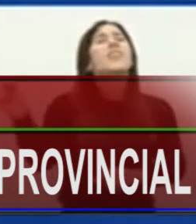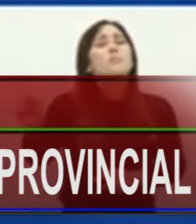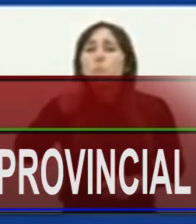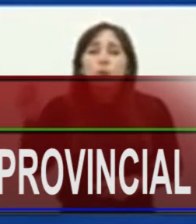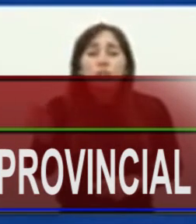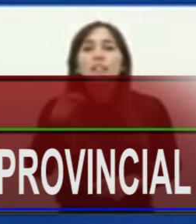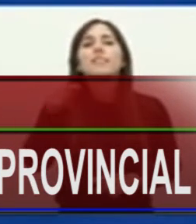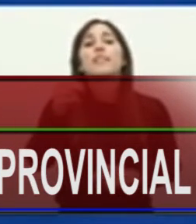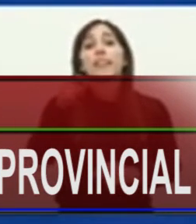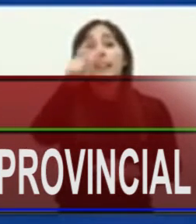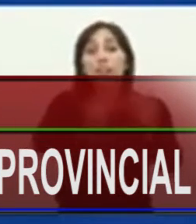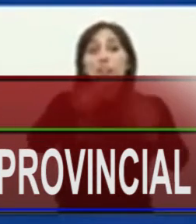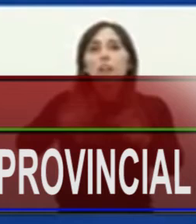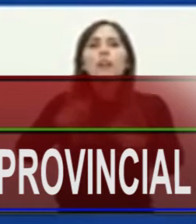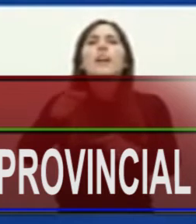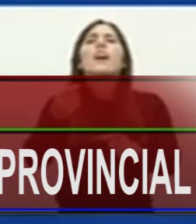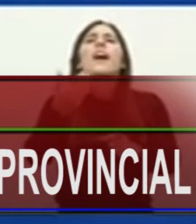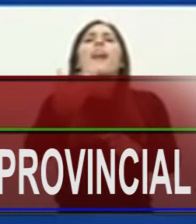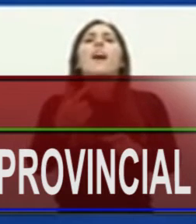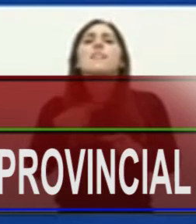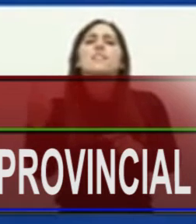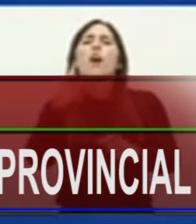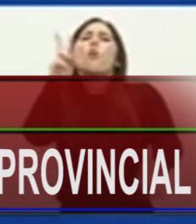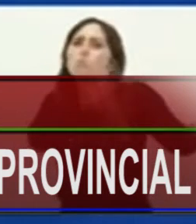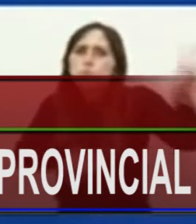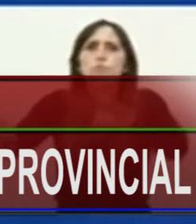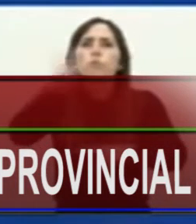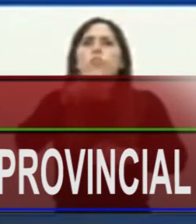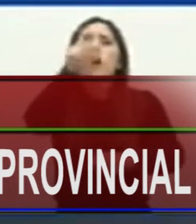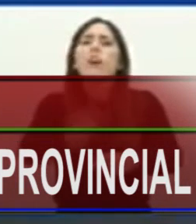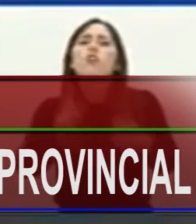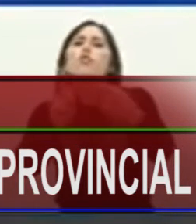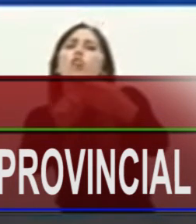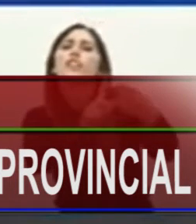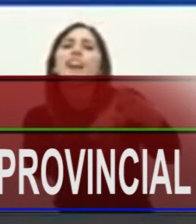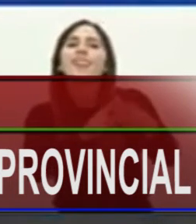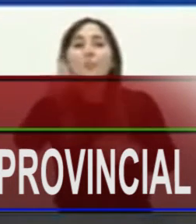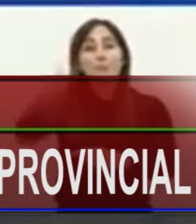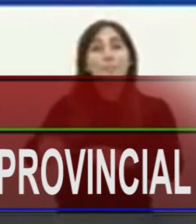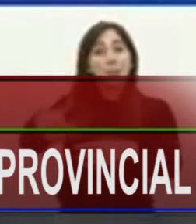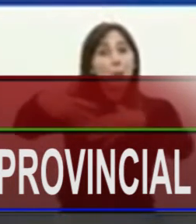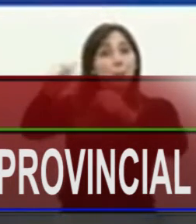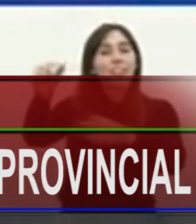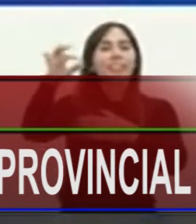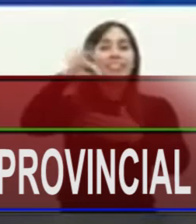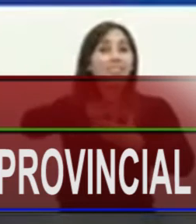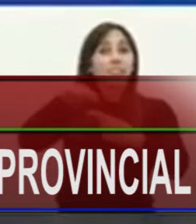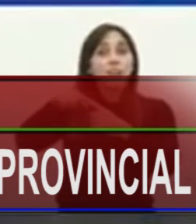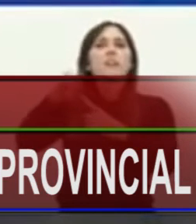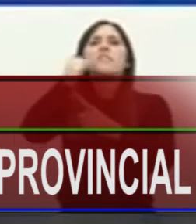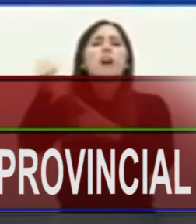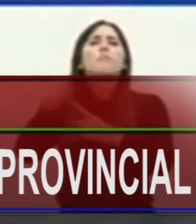estos casos surgen de una búsqueda activa de contactos y donde las personas que habían tenido un contacto estrecho con estas